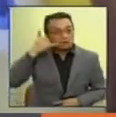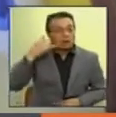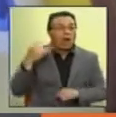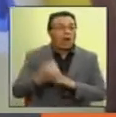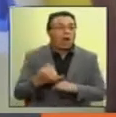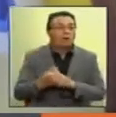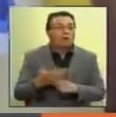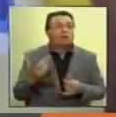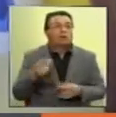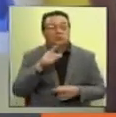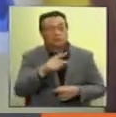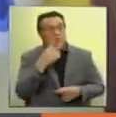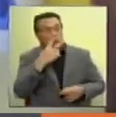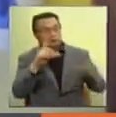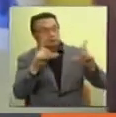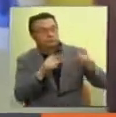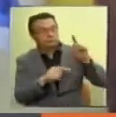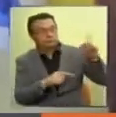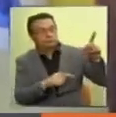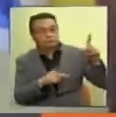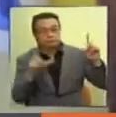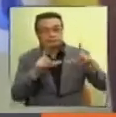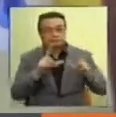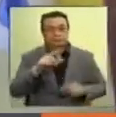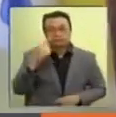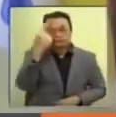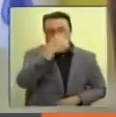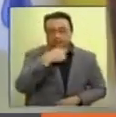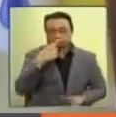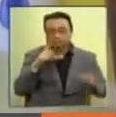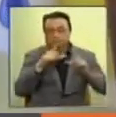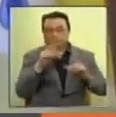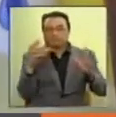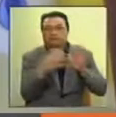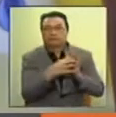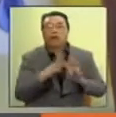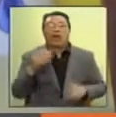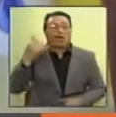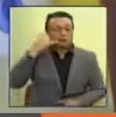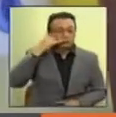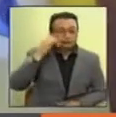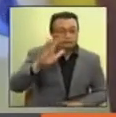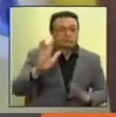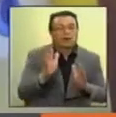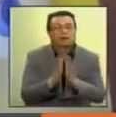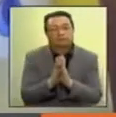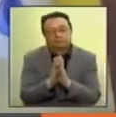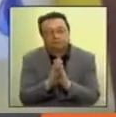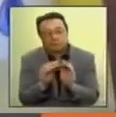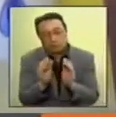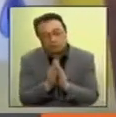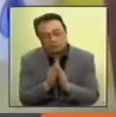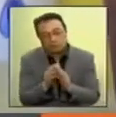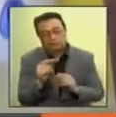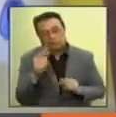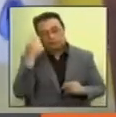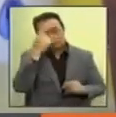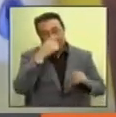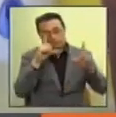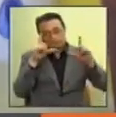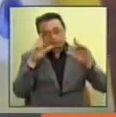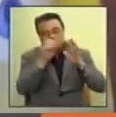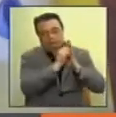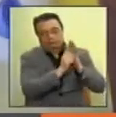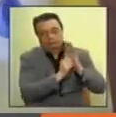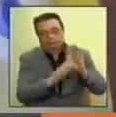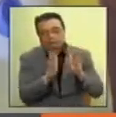teléfono un amigo: oye, ¿sabes que te acabo de ver? Está ahí publicado en el Mardoqueo. Y no, llaman y nos piden que por favor nos, lo saquemos